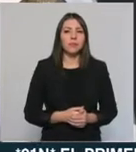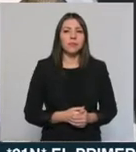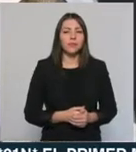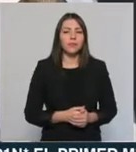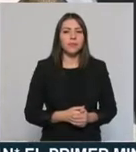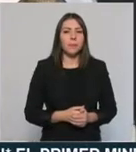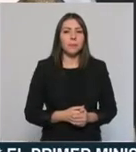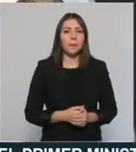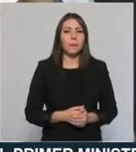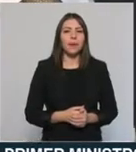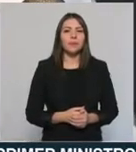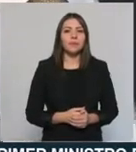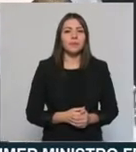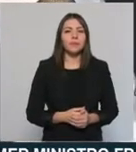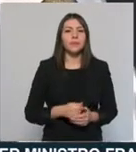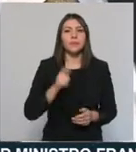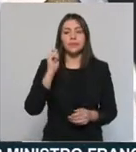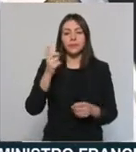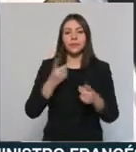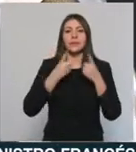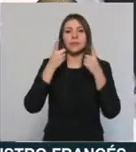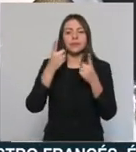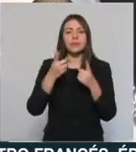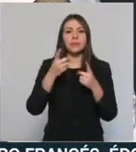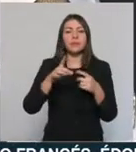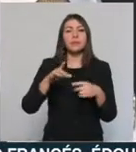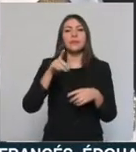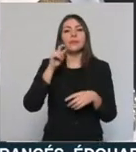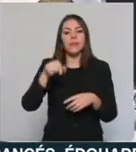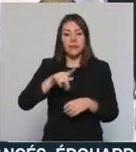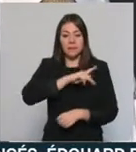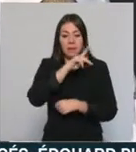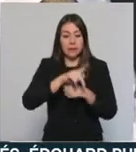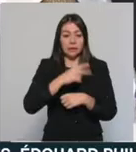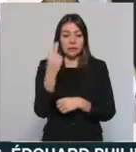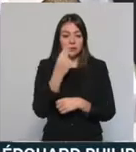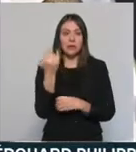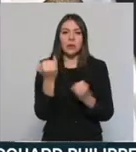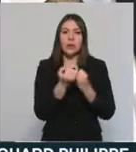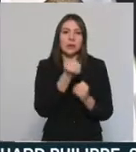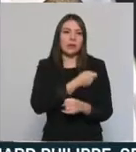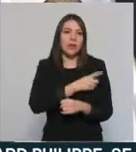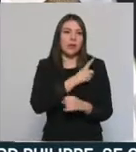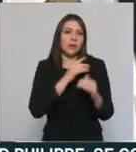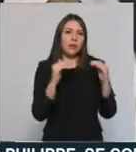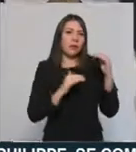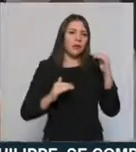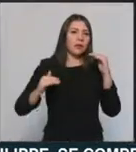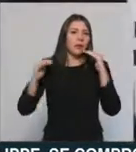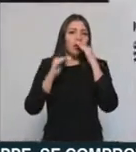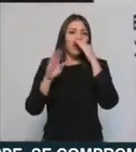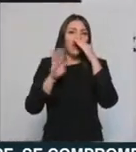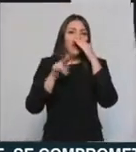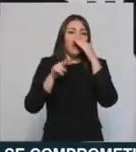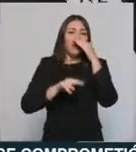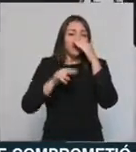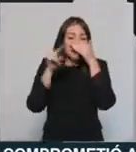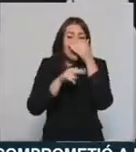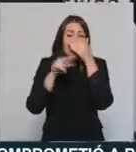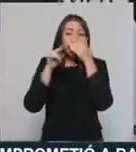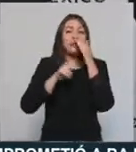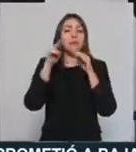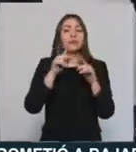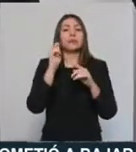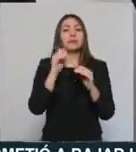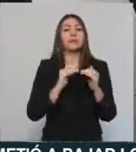darle a la salud el nivel que requiere nuestro país, y para la Ciudad de México es sumamente importante. Con la firma del